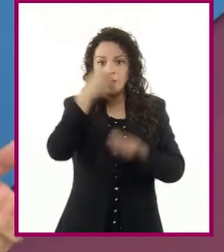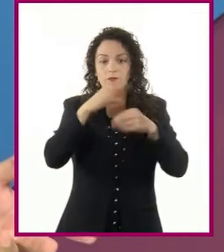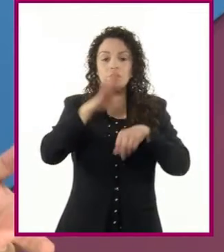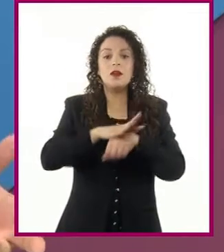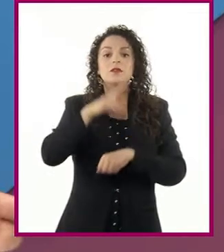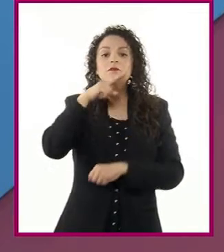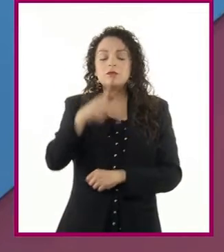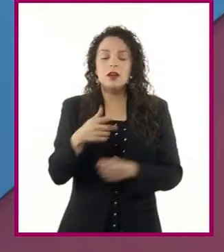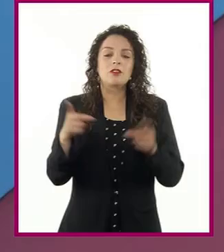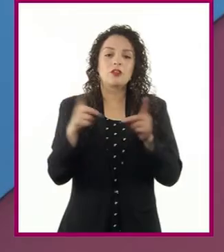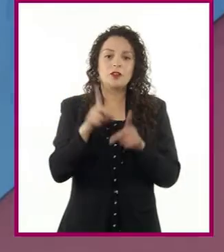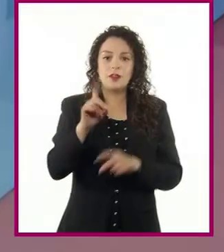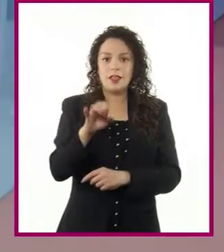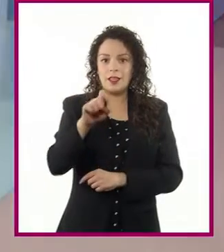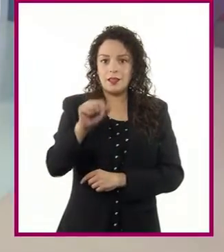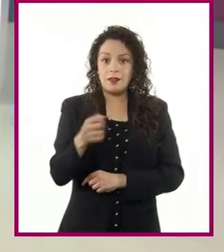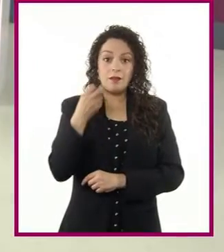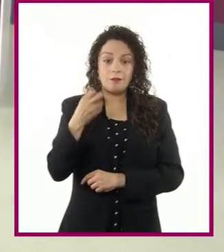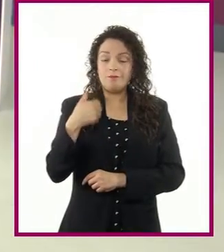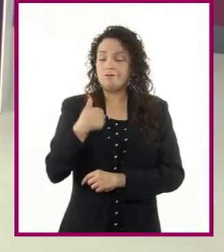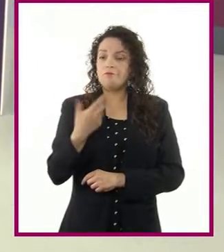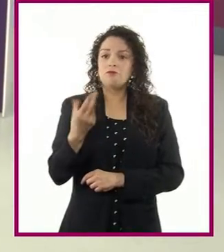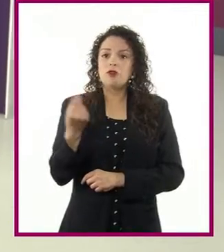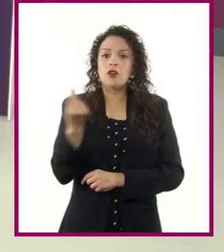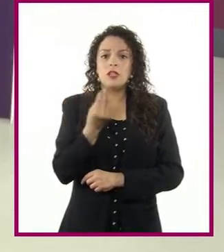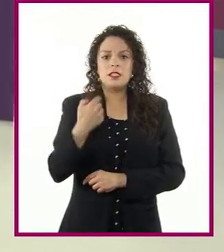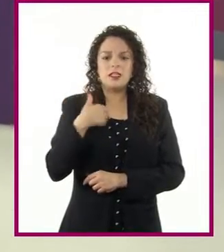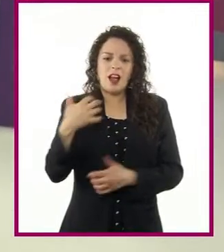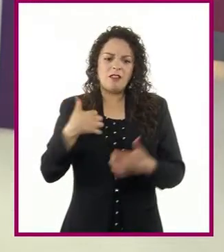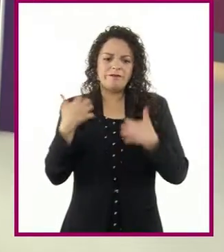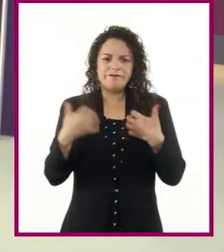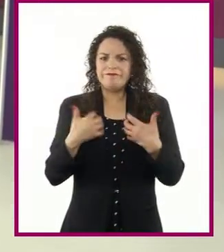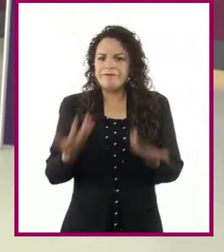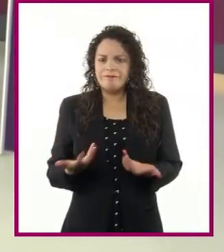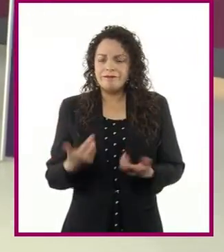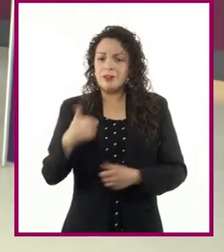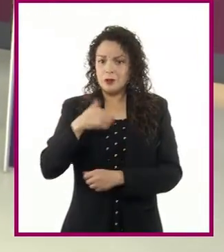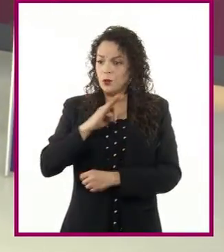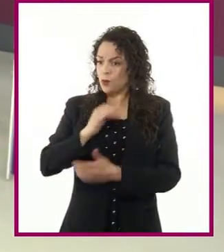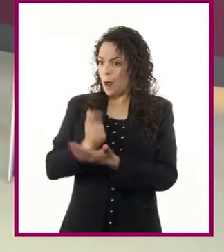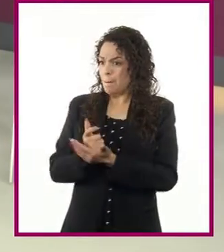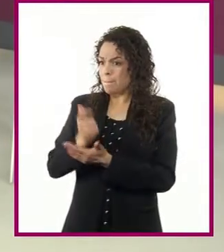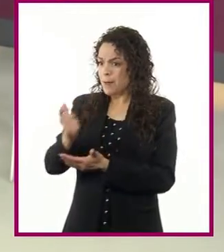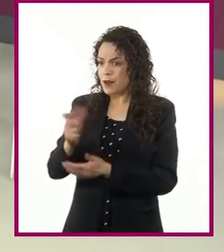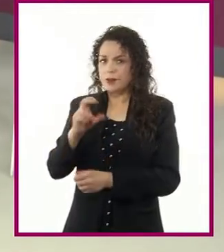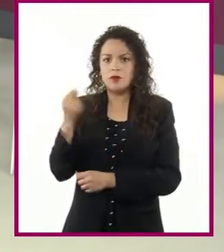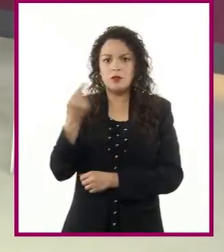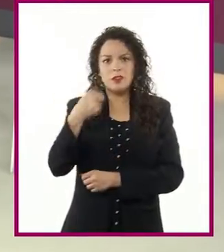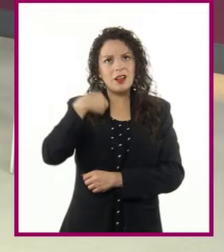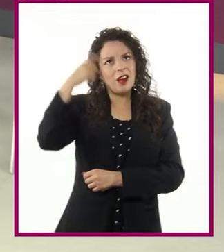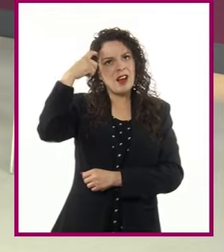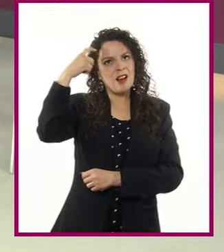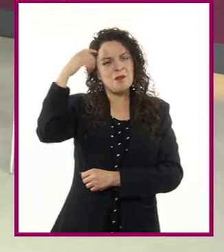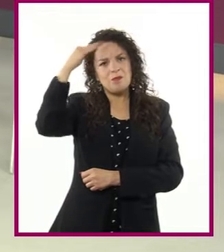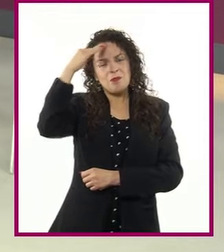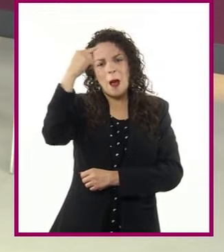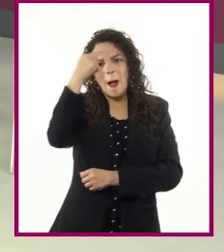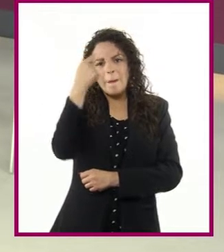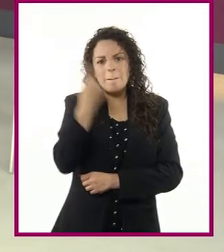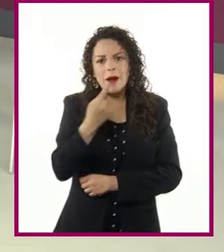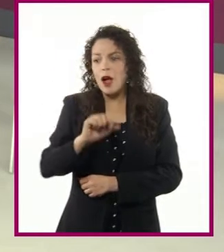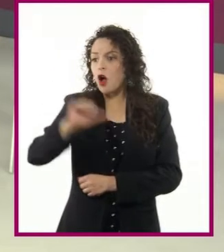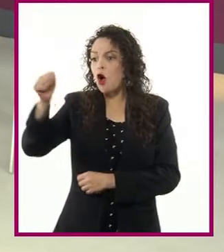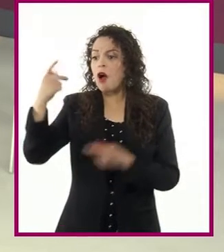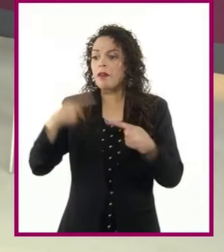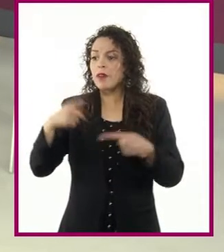Así que no necesito molestarme. Si puedo pagar, no me hace falta pensar. Ya habrá otros que tomen